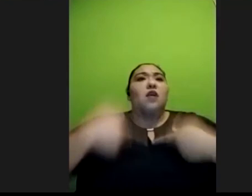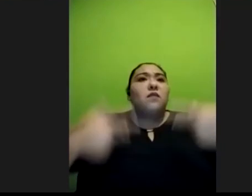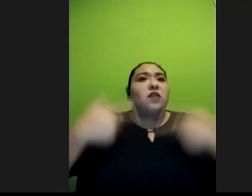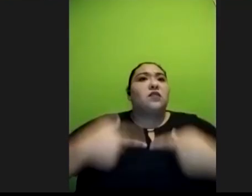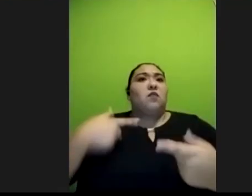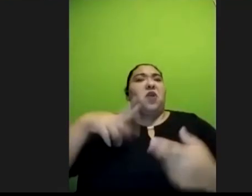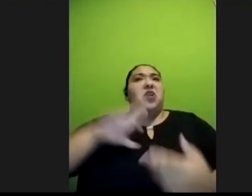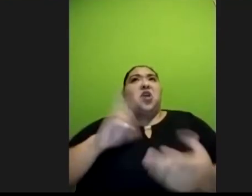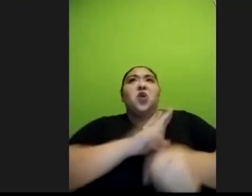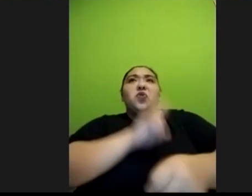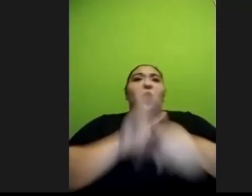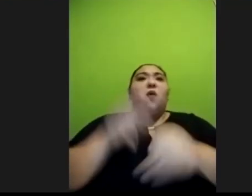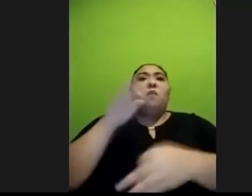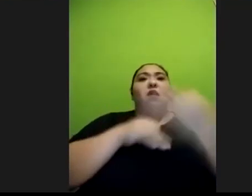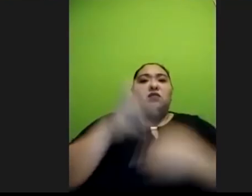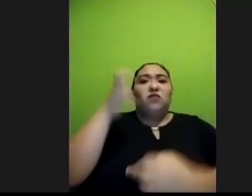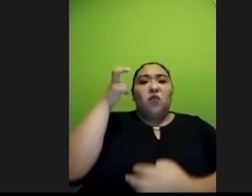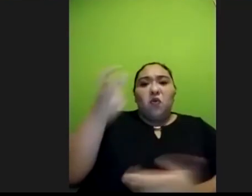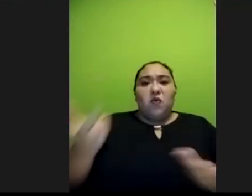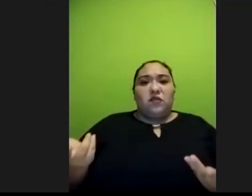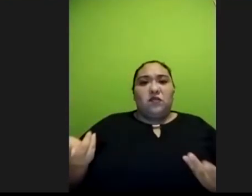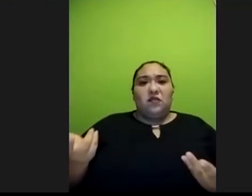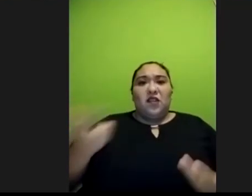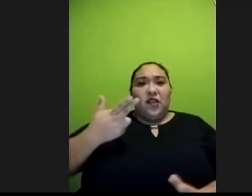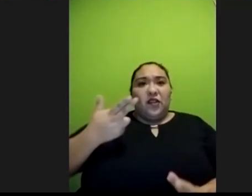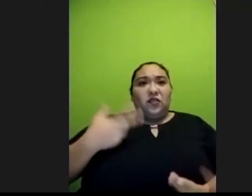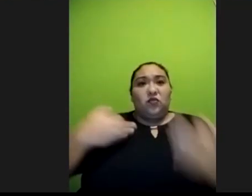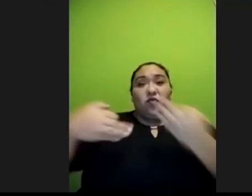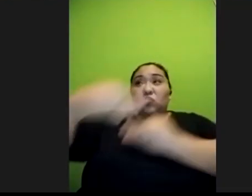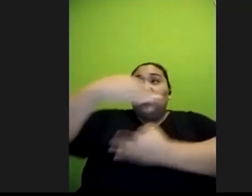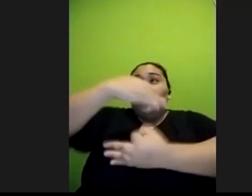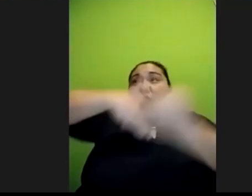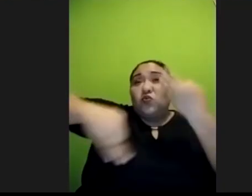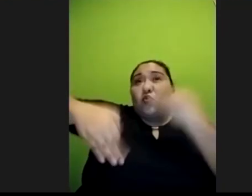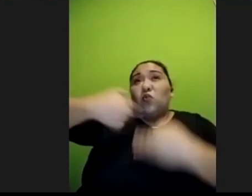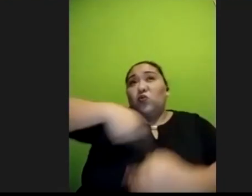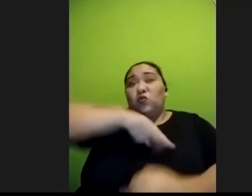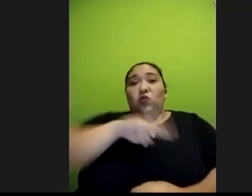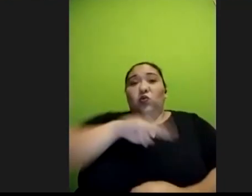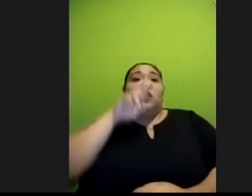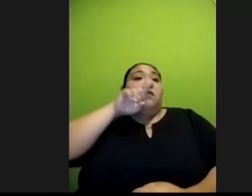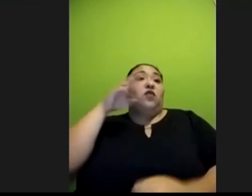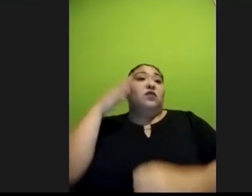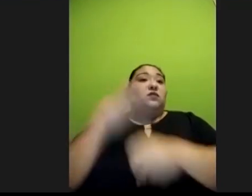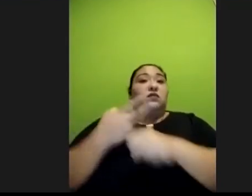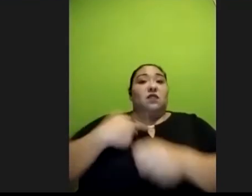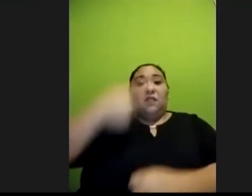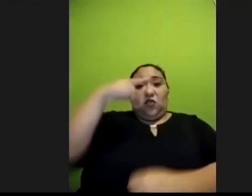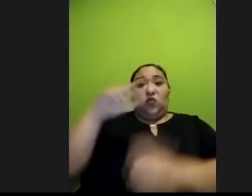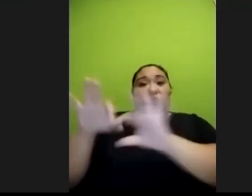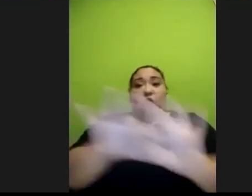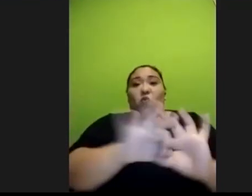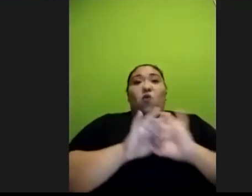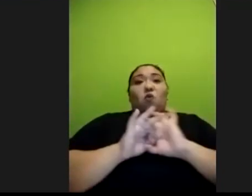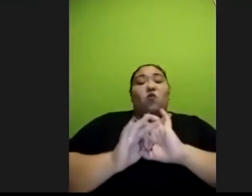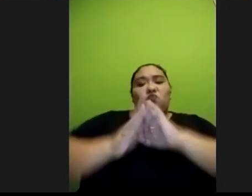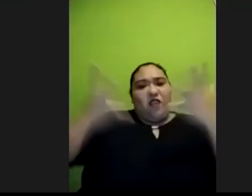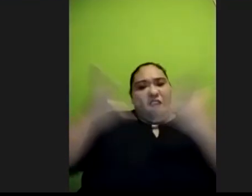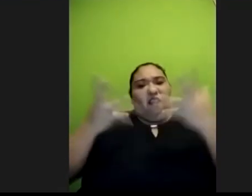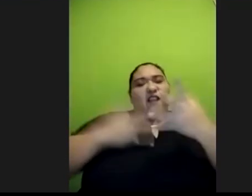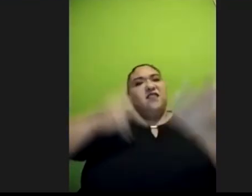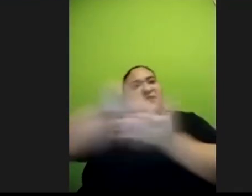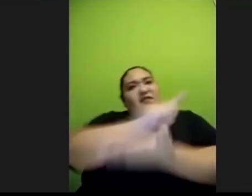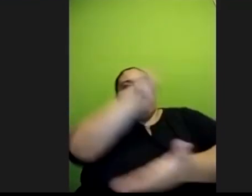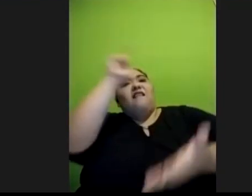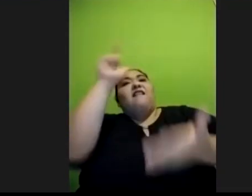Cómo todos y todas nos hacemos responsables de que nosotros también somos sujetos de cumplir la ley y podemos hacer la diferencia en la medida en